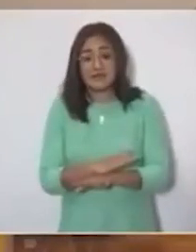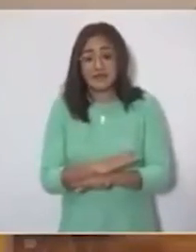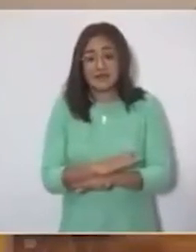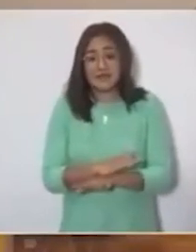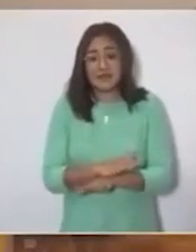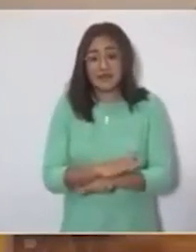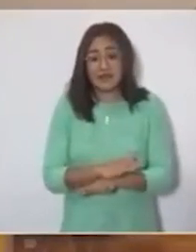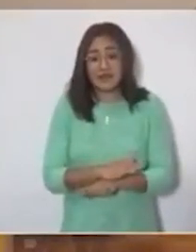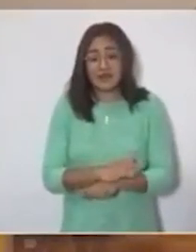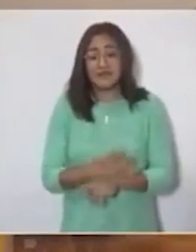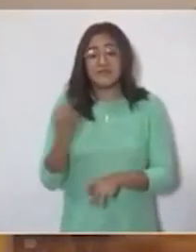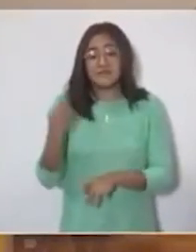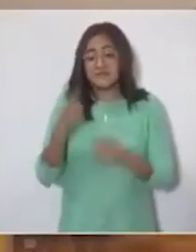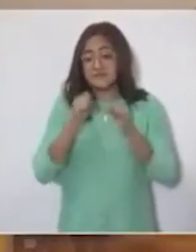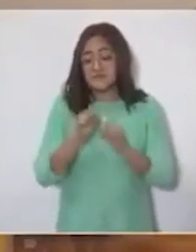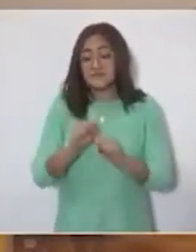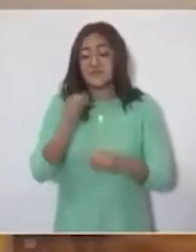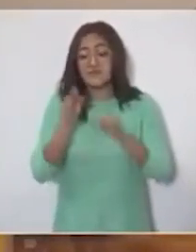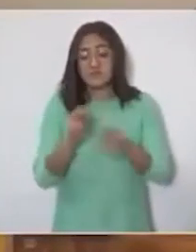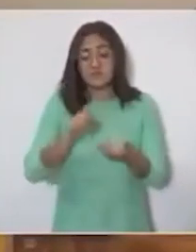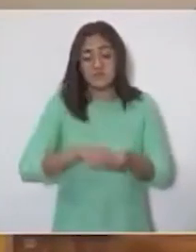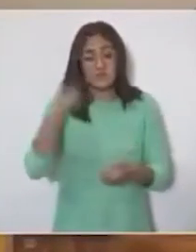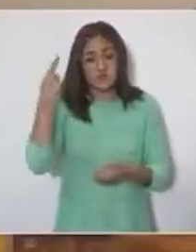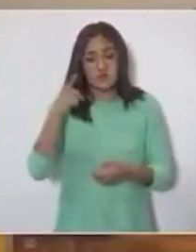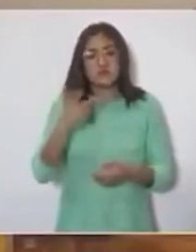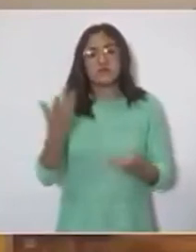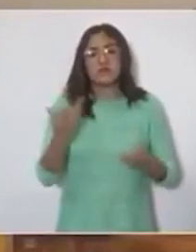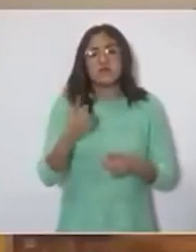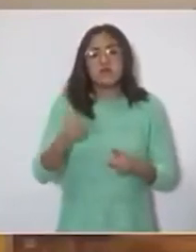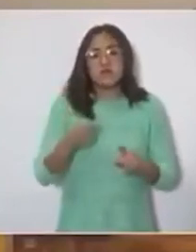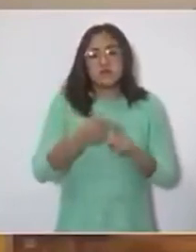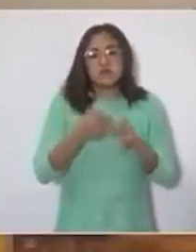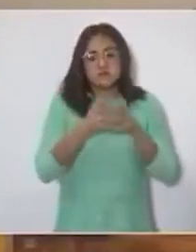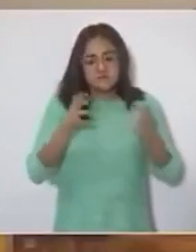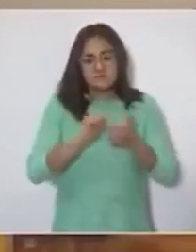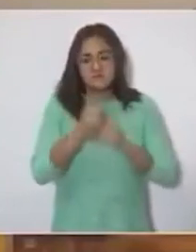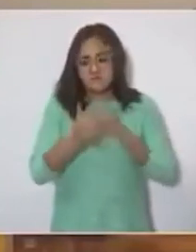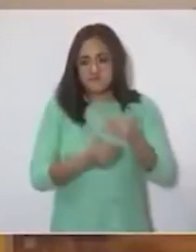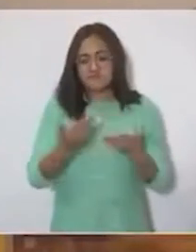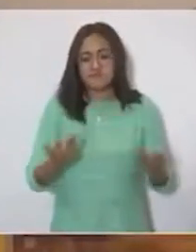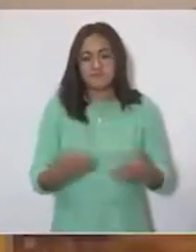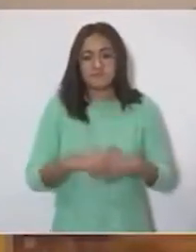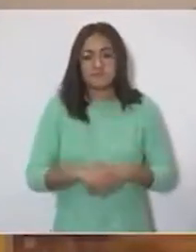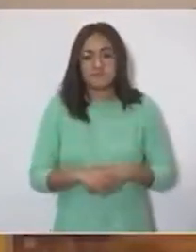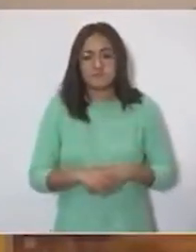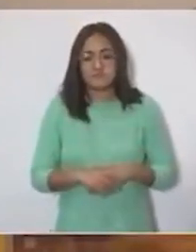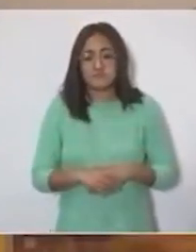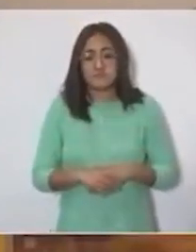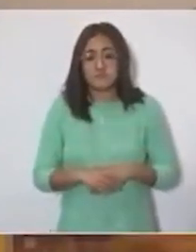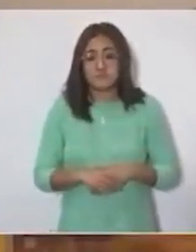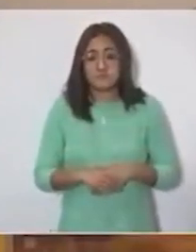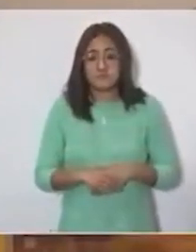al sistema de justicia en Puebla lo va a hacer el de más York avanzada el de vanguardia en el